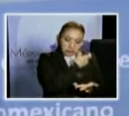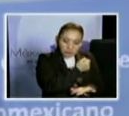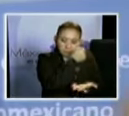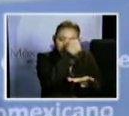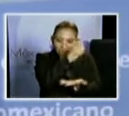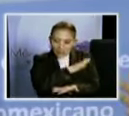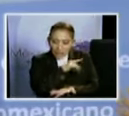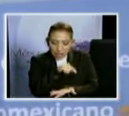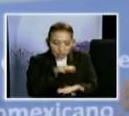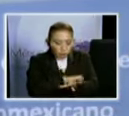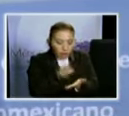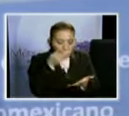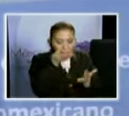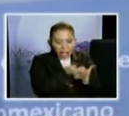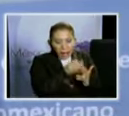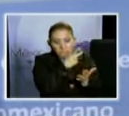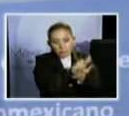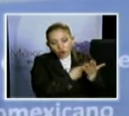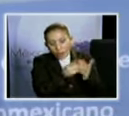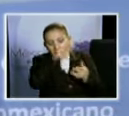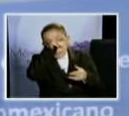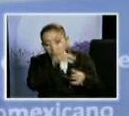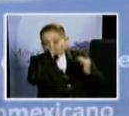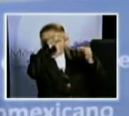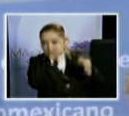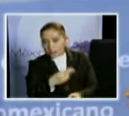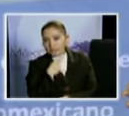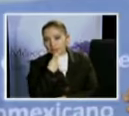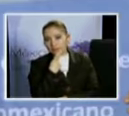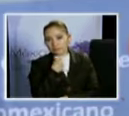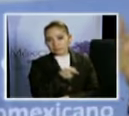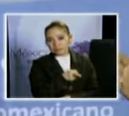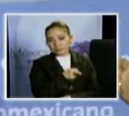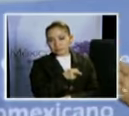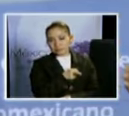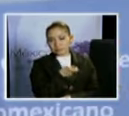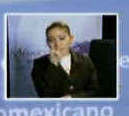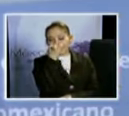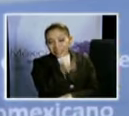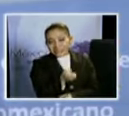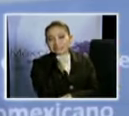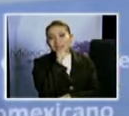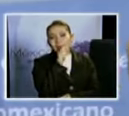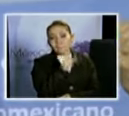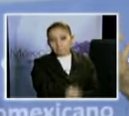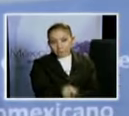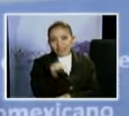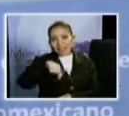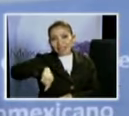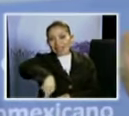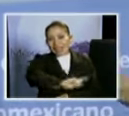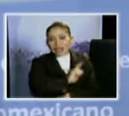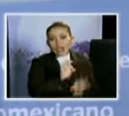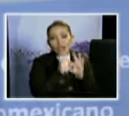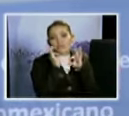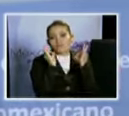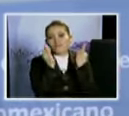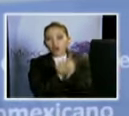hay, cuáles son los programas que verdaderamente funcionan. Y ese también en estos